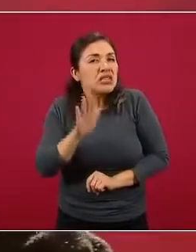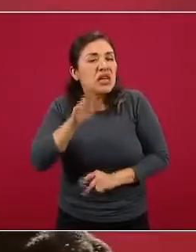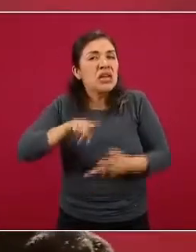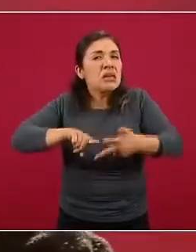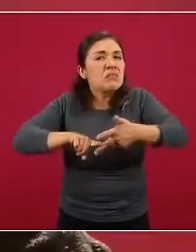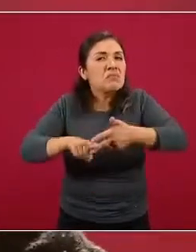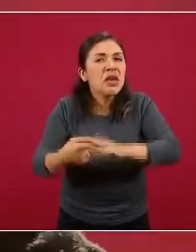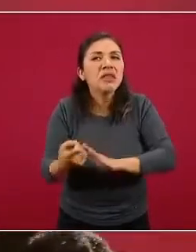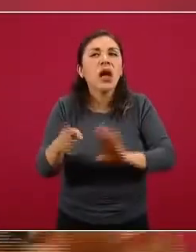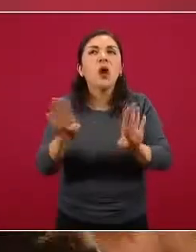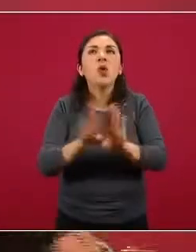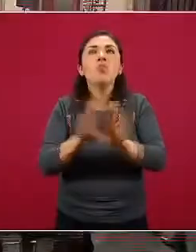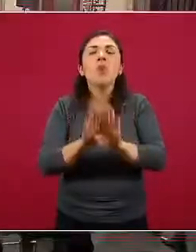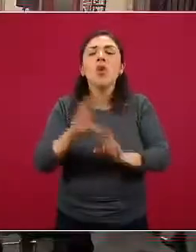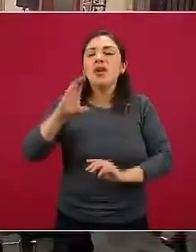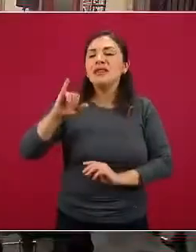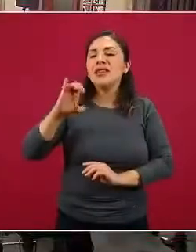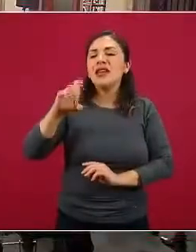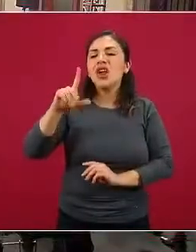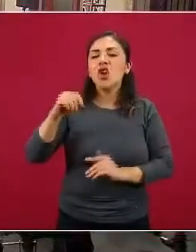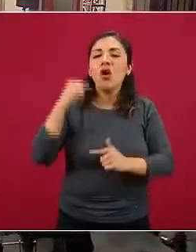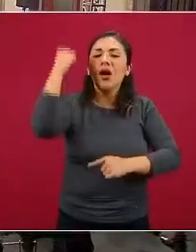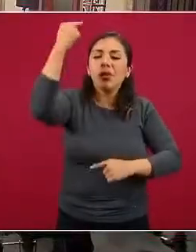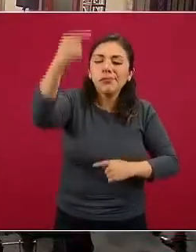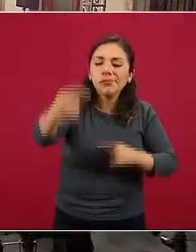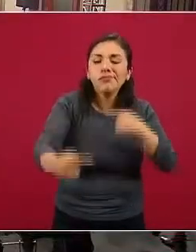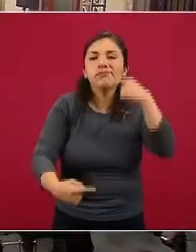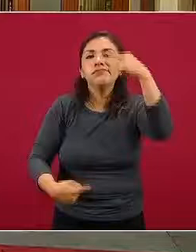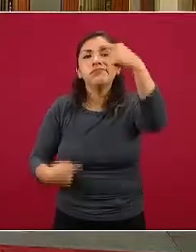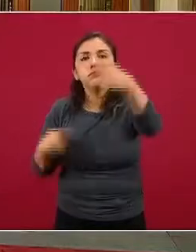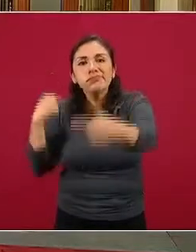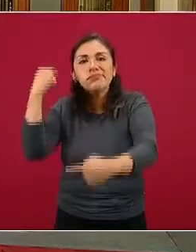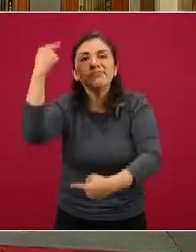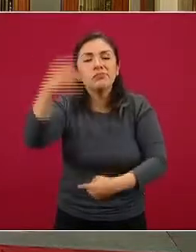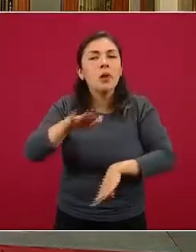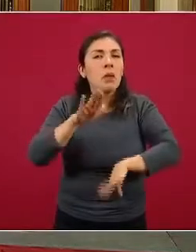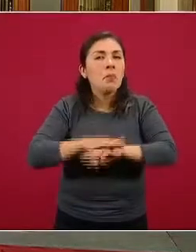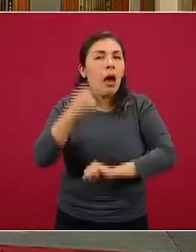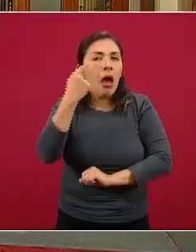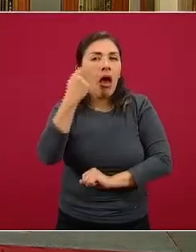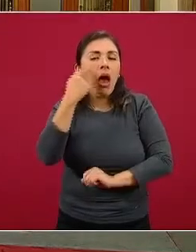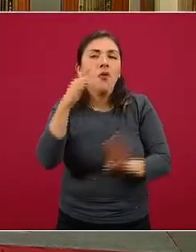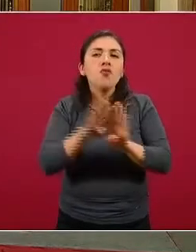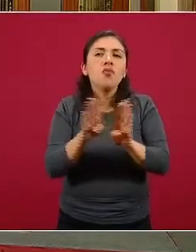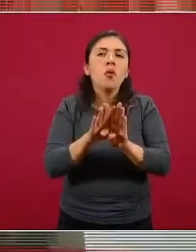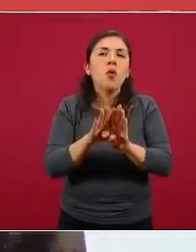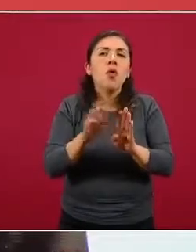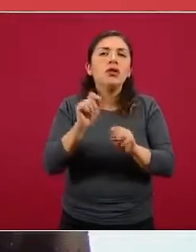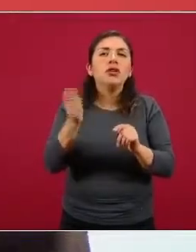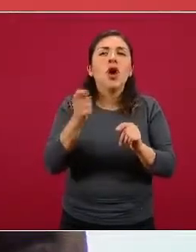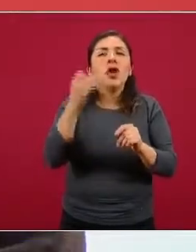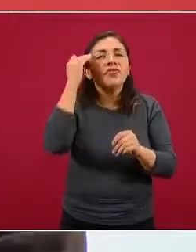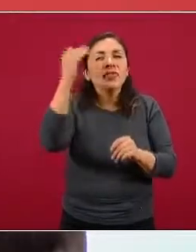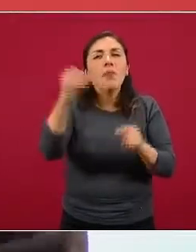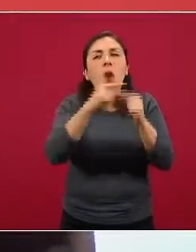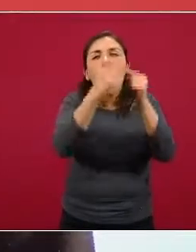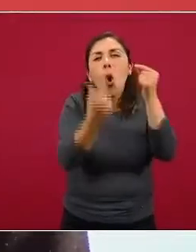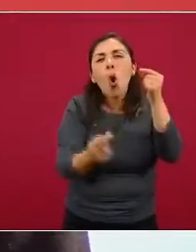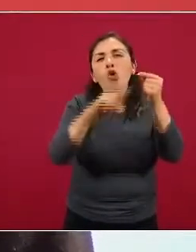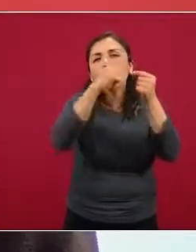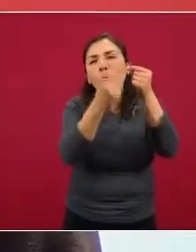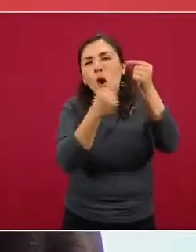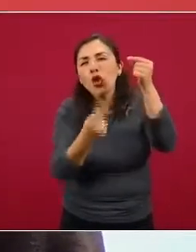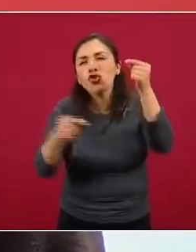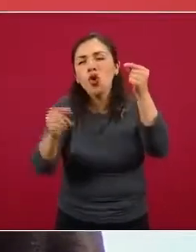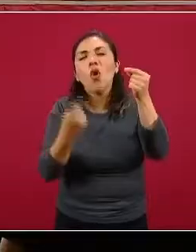tomar un ciclo estacional, muy probablemente en la temporada de otoño-invierno, igual que la influenza, y